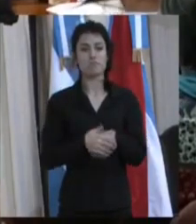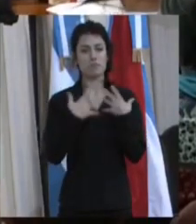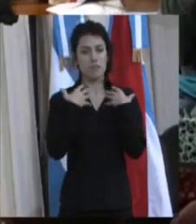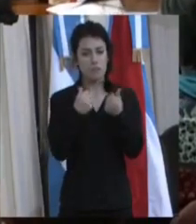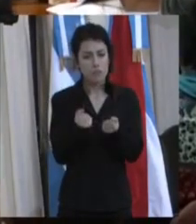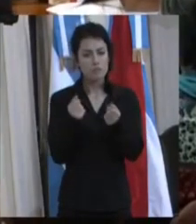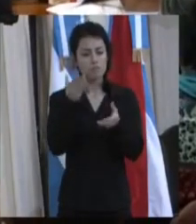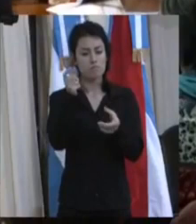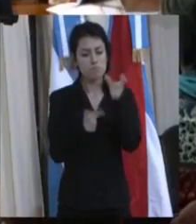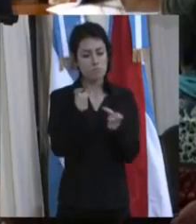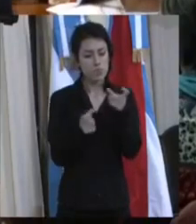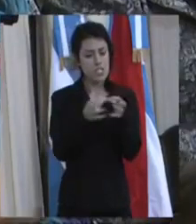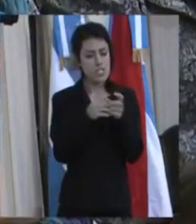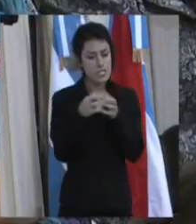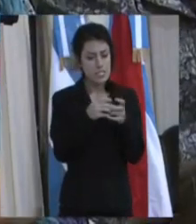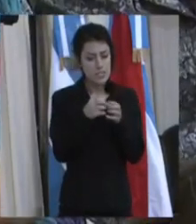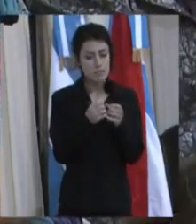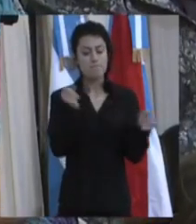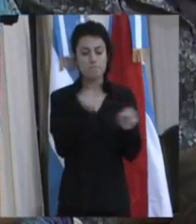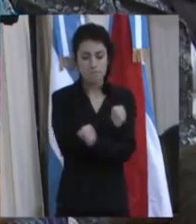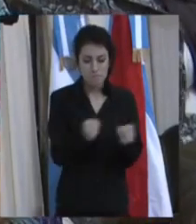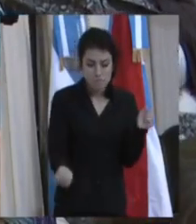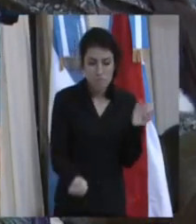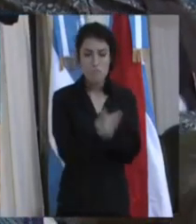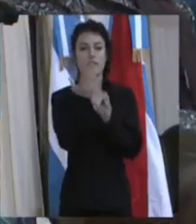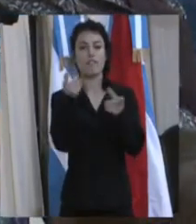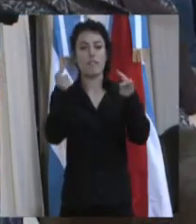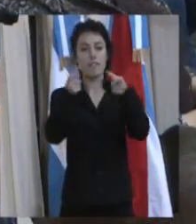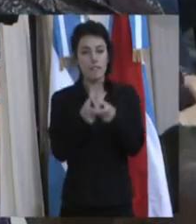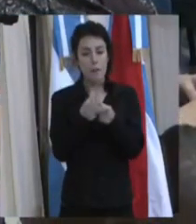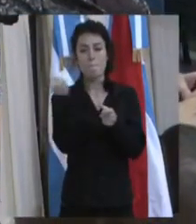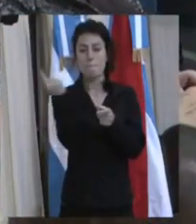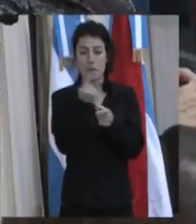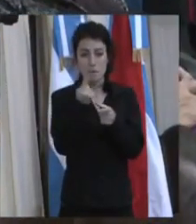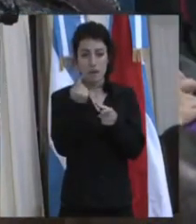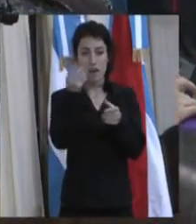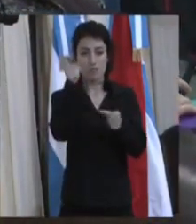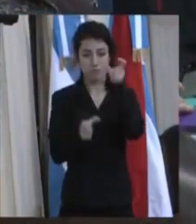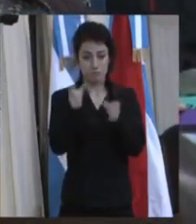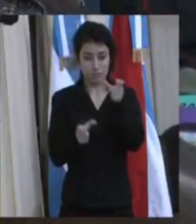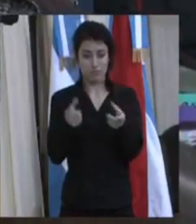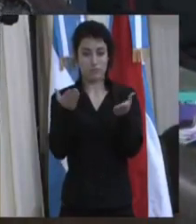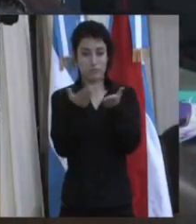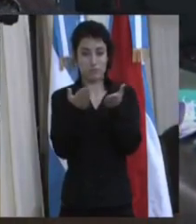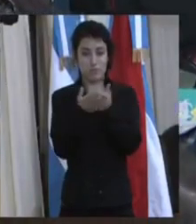discuten y se aprueba. Se funda la primera liga de estudiantes americanos. ¿Qué hace esa